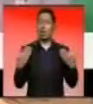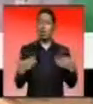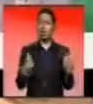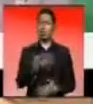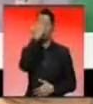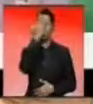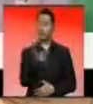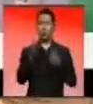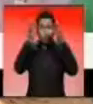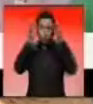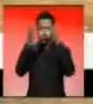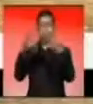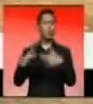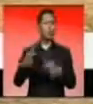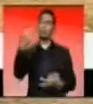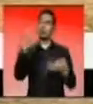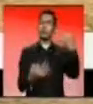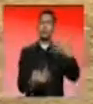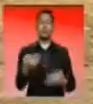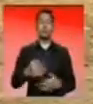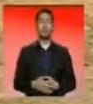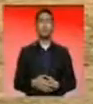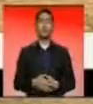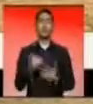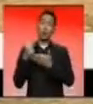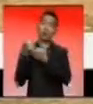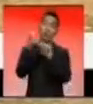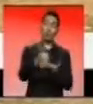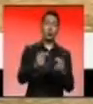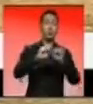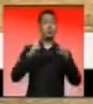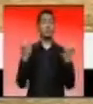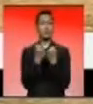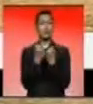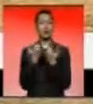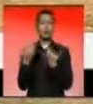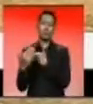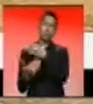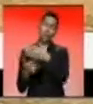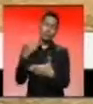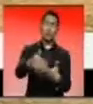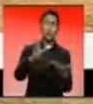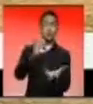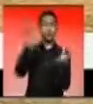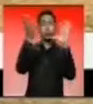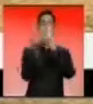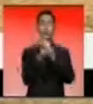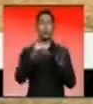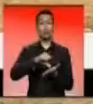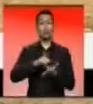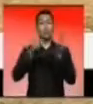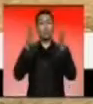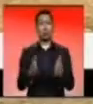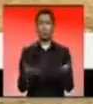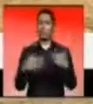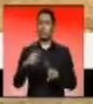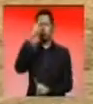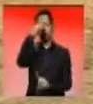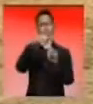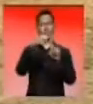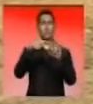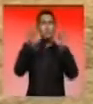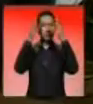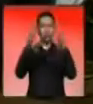está haciendo justicia. Las políticas sociales que ha venido implementando el proceso, la Revolución Ciudadana, están acertadas para el